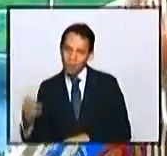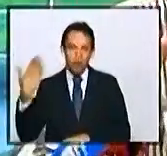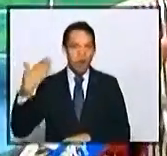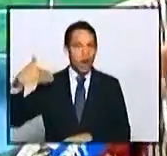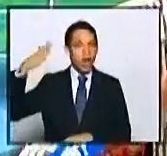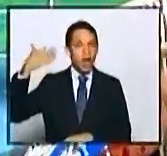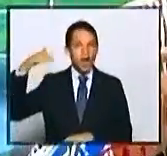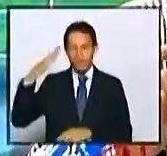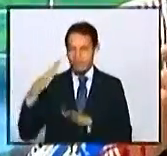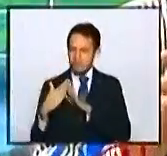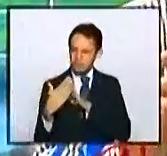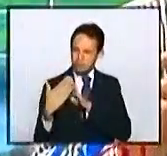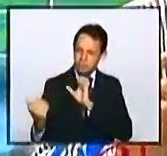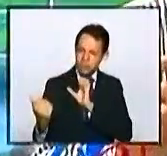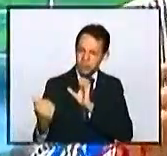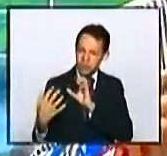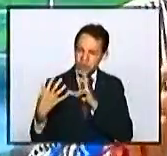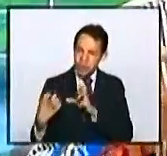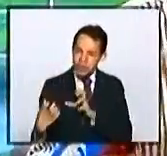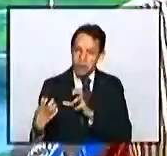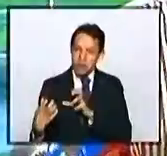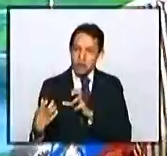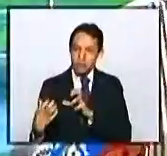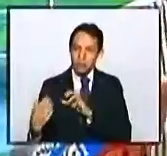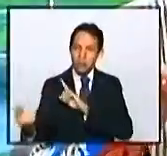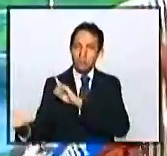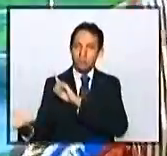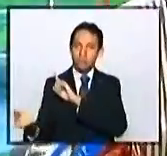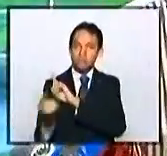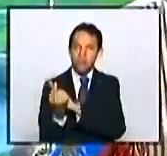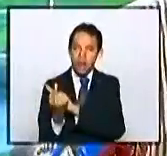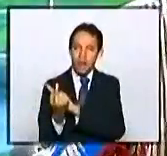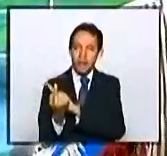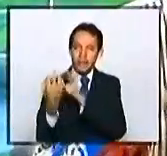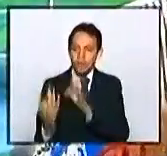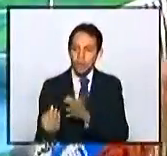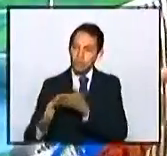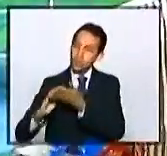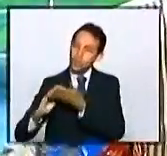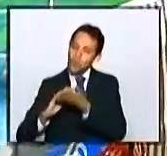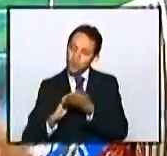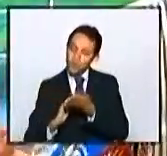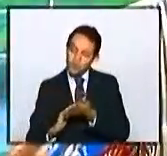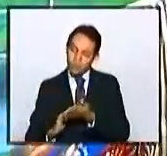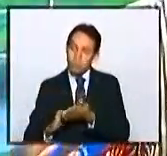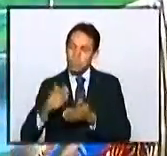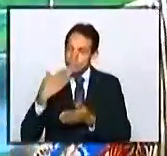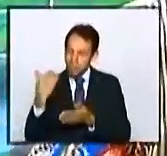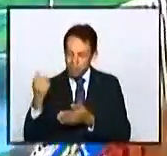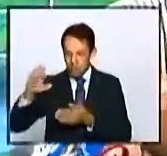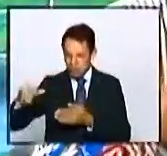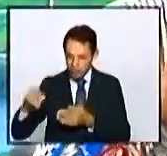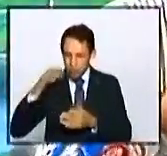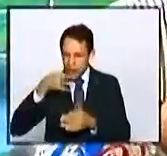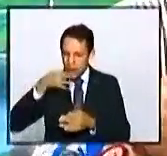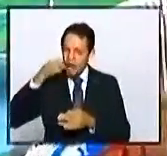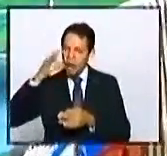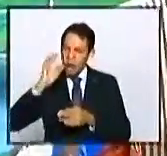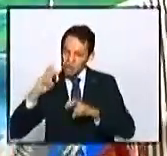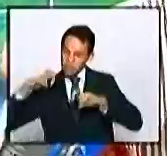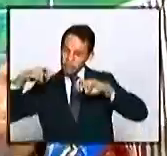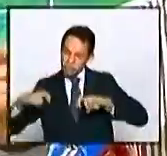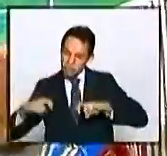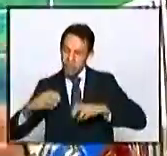están enojados quisieran reencontrarse, reconciliarse, tomarse en un café y decir, amigo, te